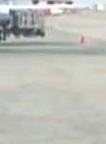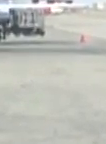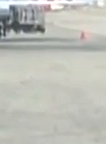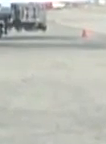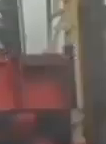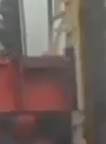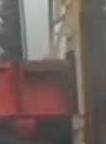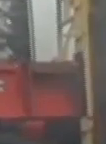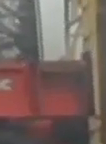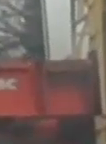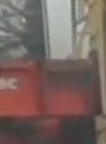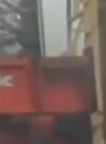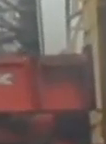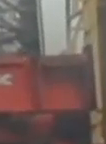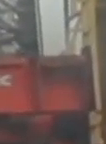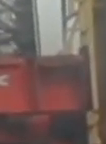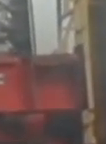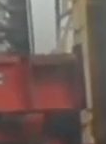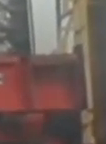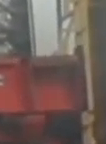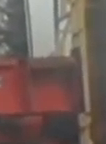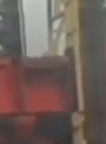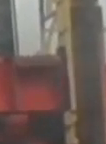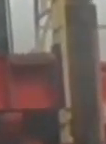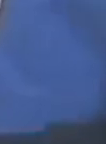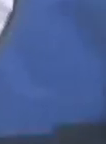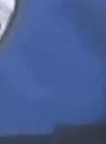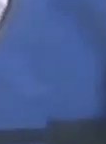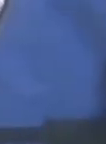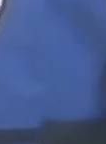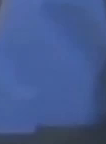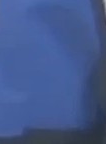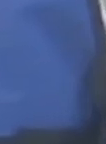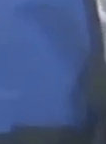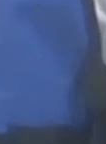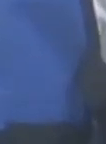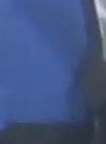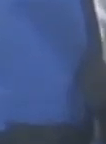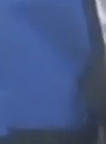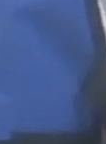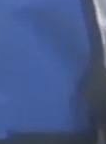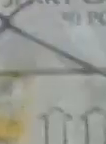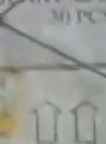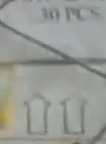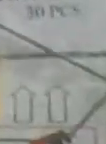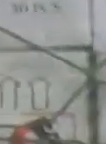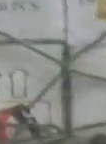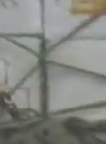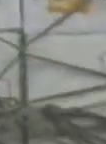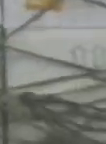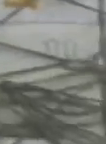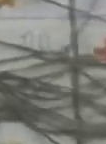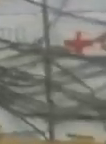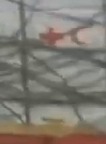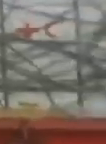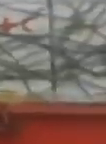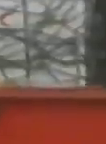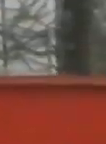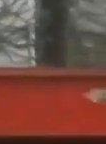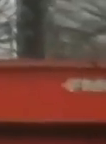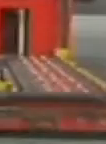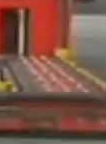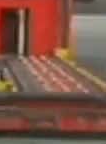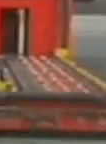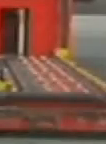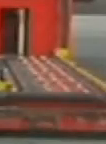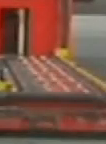el primer cargamento de asistencia técnica humanitaria proveniente de la Federación Internacional de Asociaciones de Cruz Roja y Media